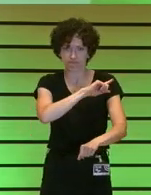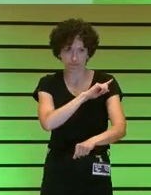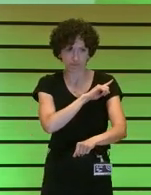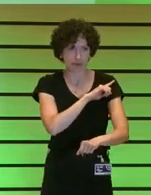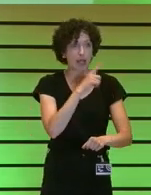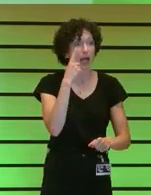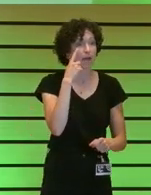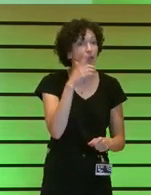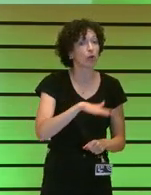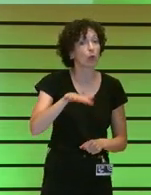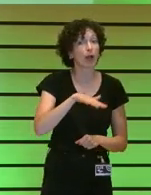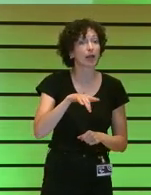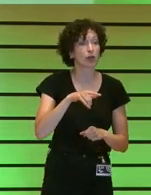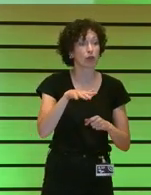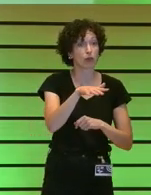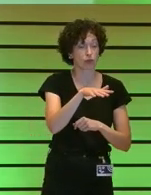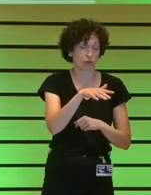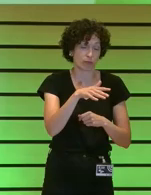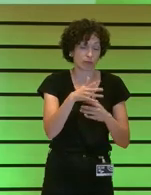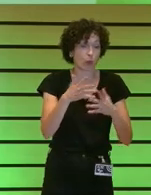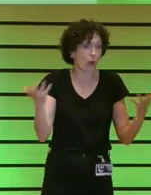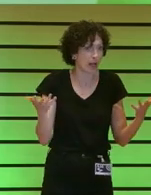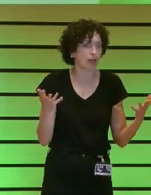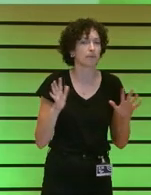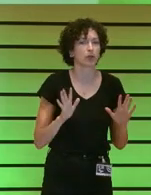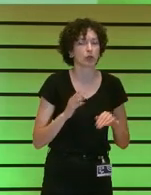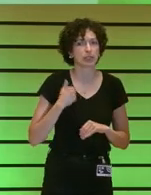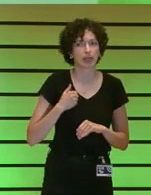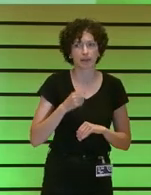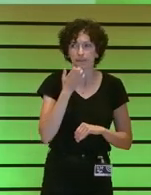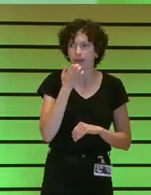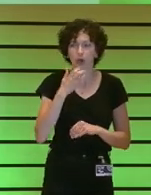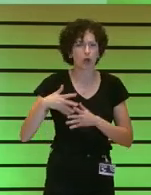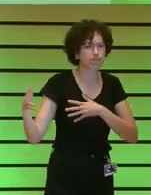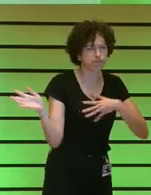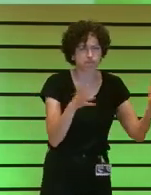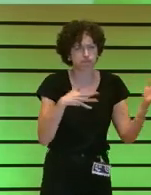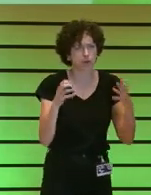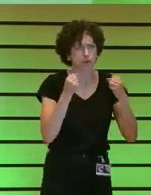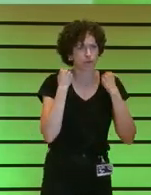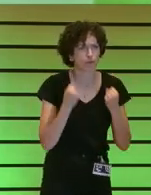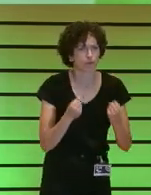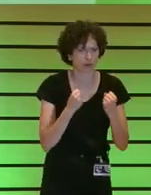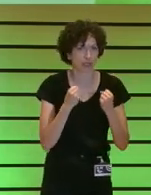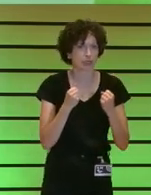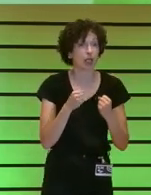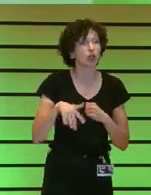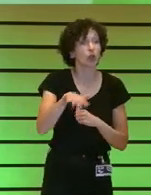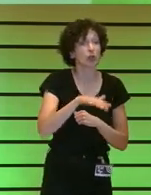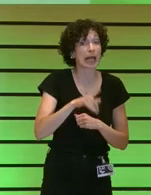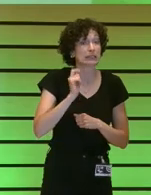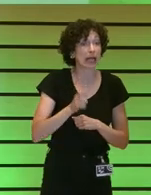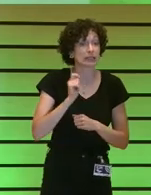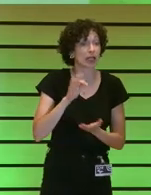a ver en qué latitudes pero desde luego ya empiezan a ser muy habituales cuestiones como Huracanes etcétera En zonas donde hasta ahora no eran tan habituales